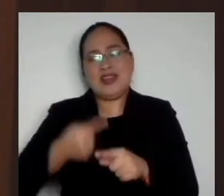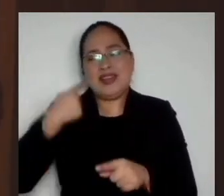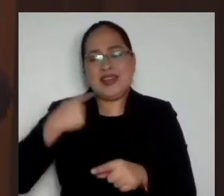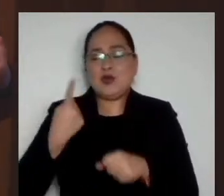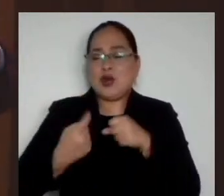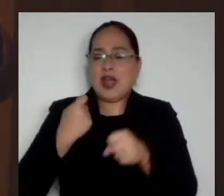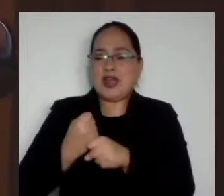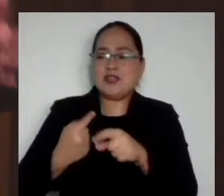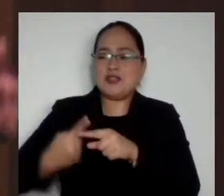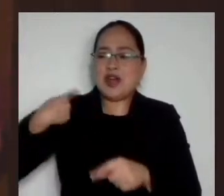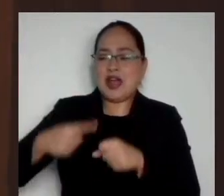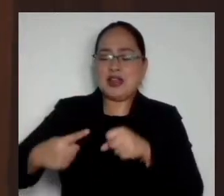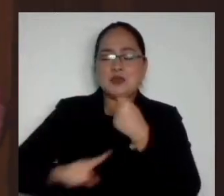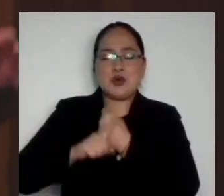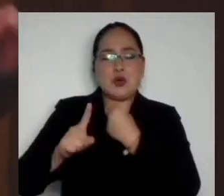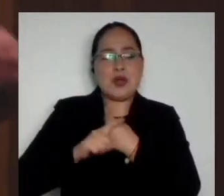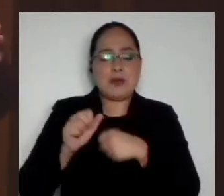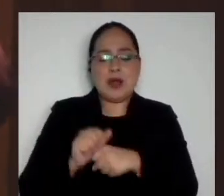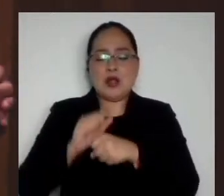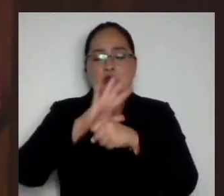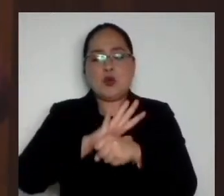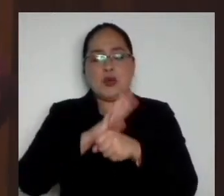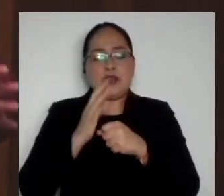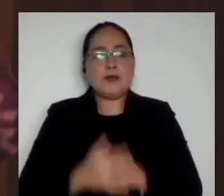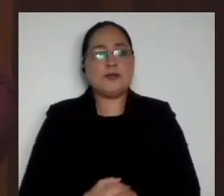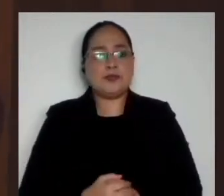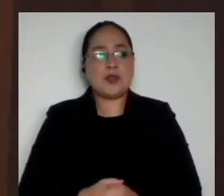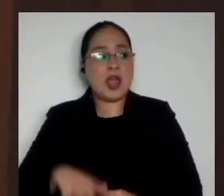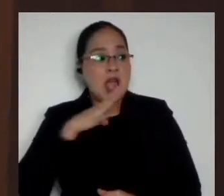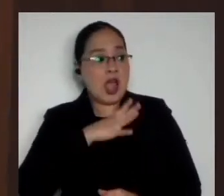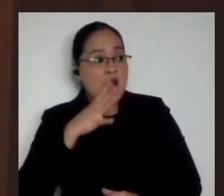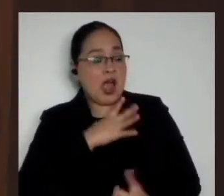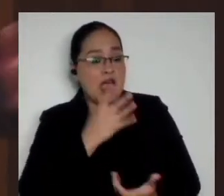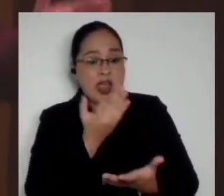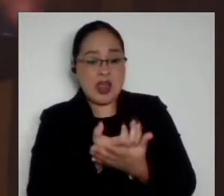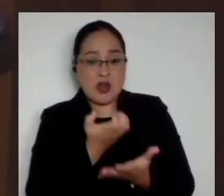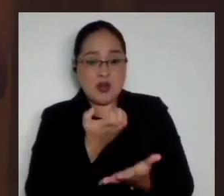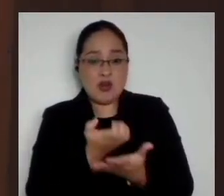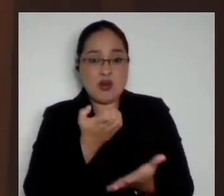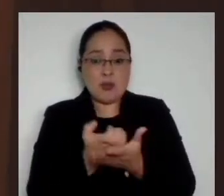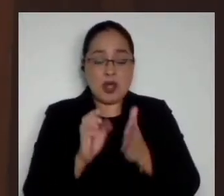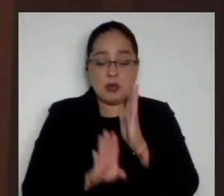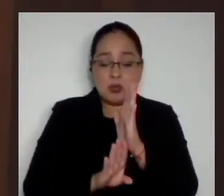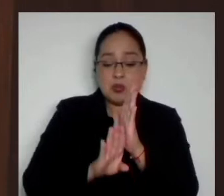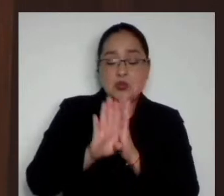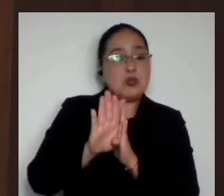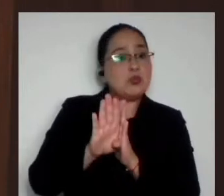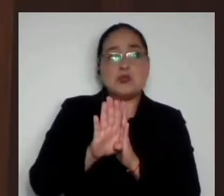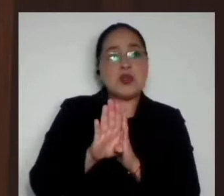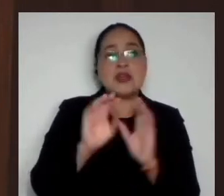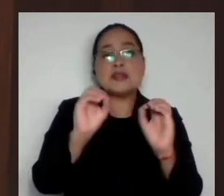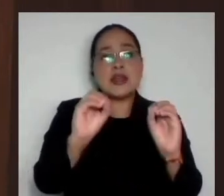El crecimiento cero, porque es en estricto sentido un crecimiento cero, que se ha venido acumulando